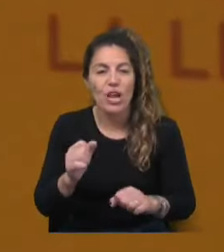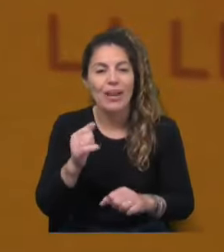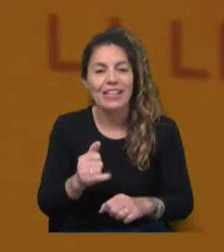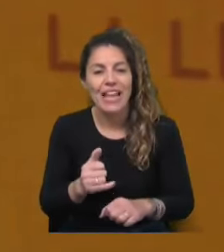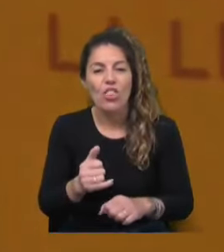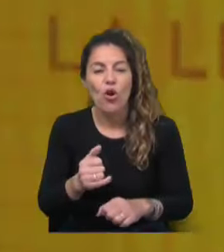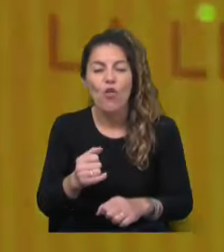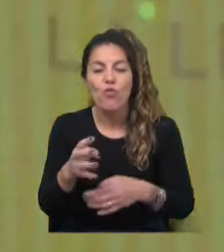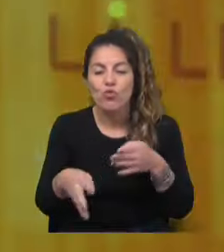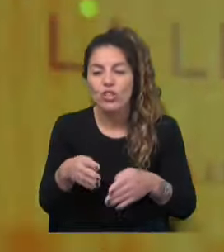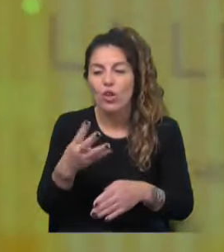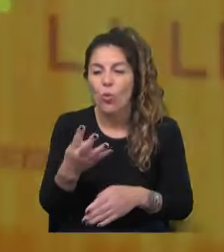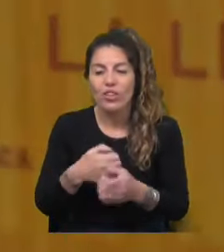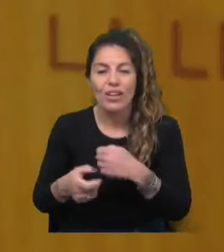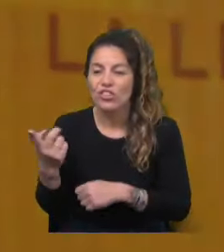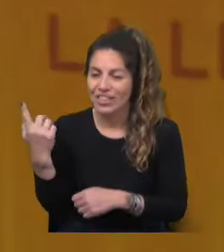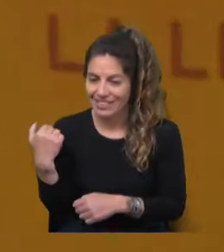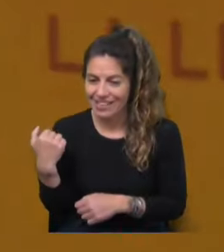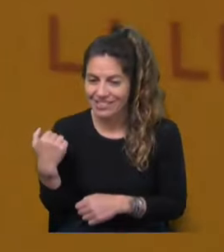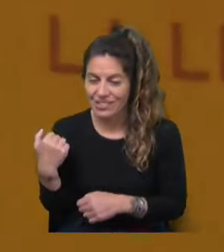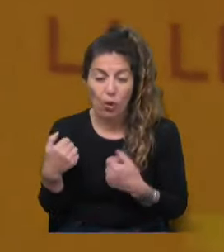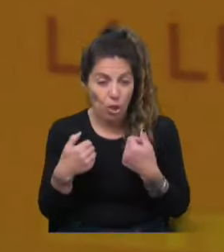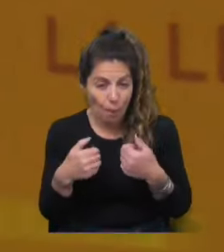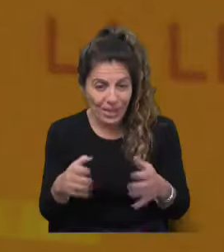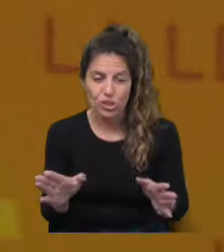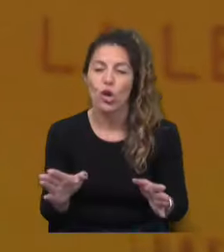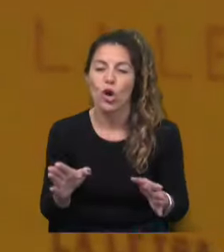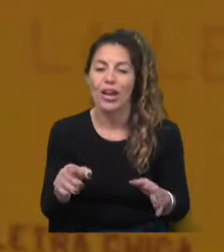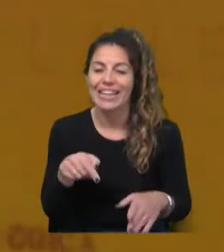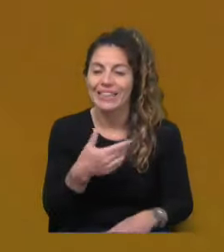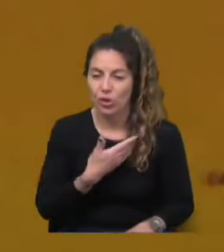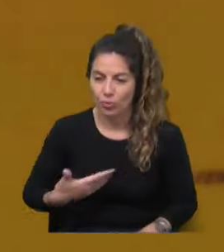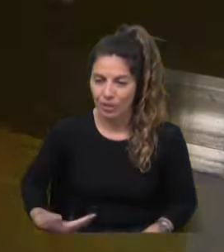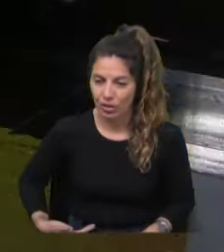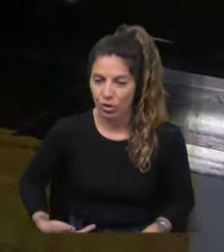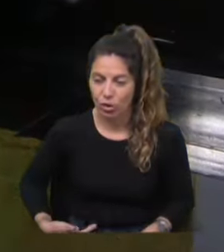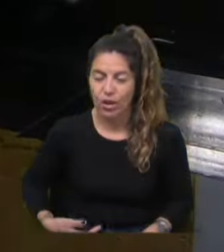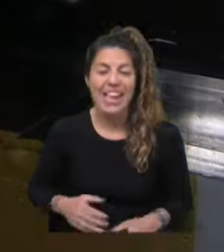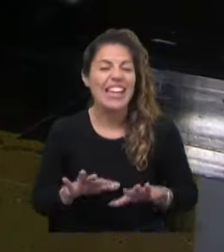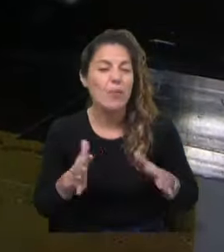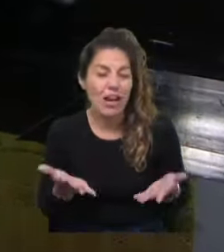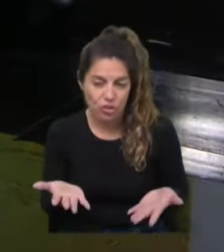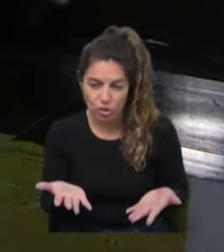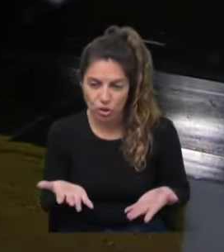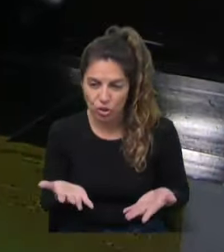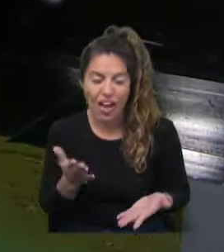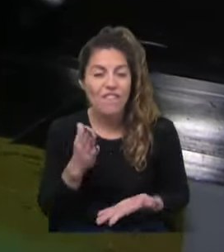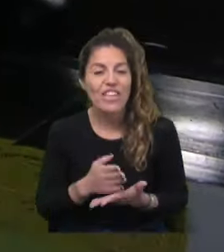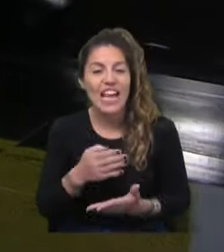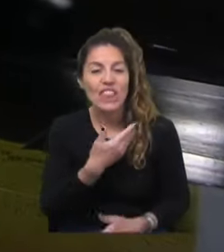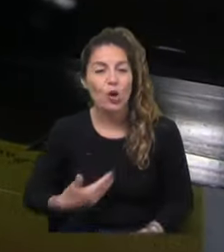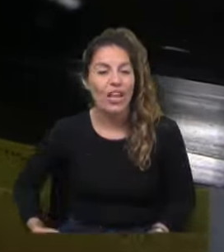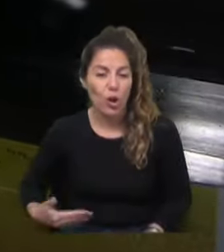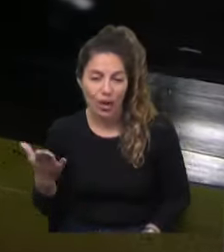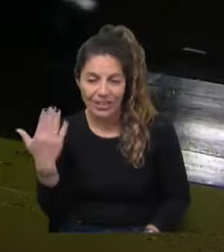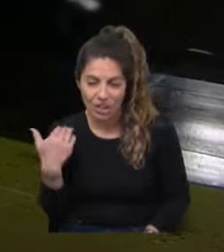operativos hace 4 años, ¿tá? En el comienzo incluso de este gobierno. ¿Qué pasó? Sobre el final del gobierno anterior,